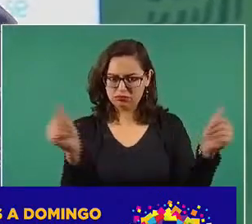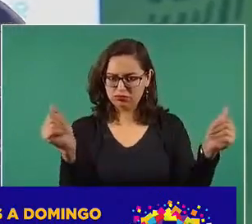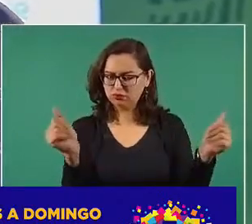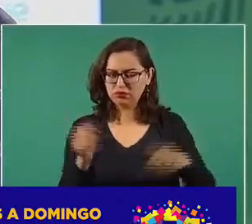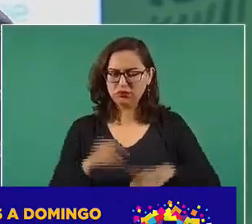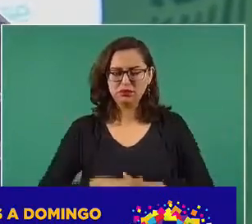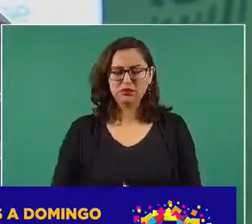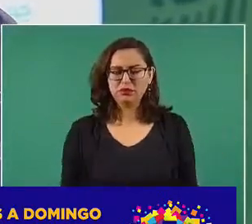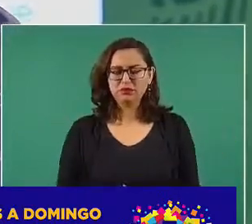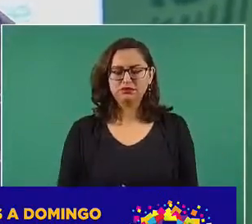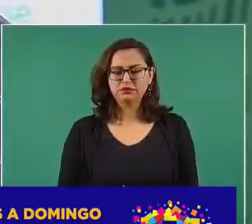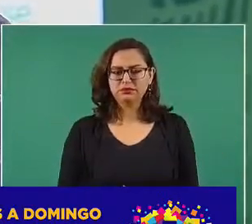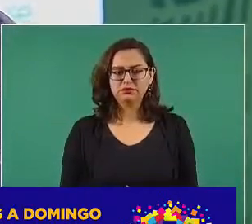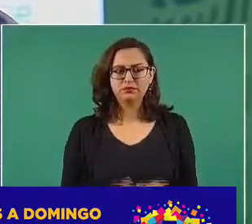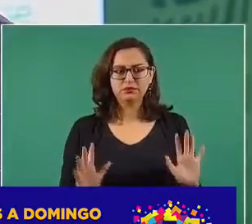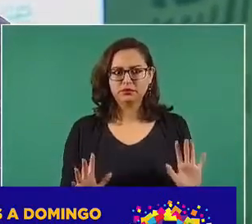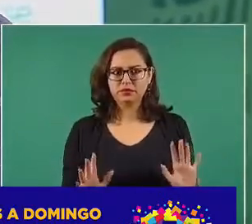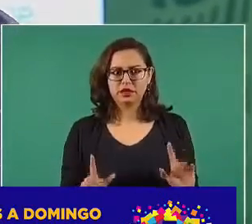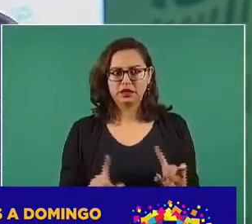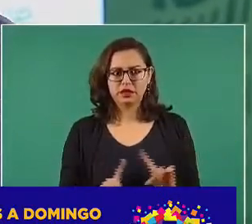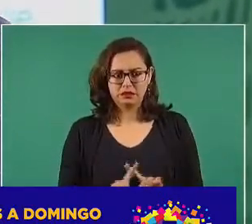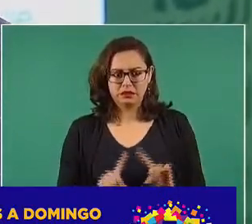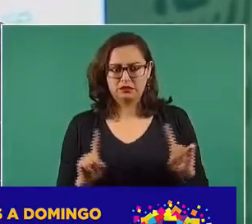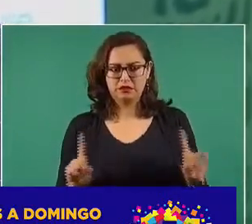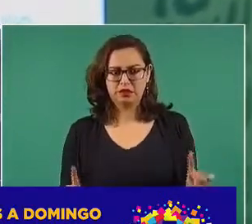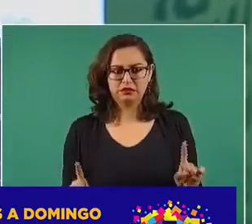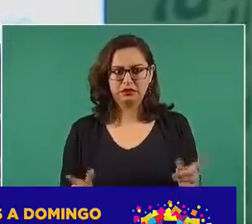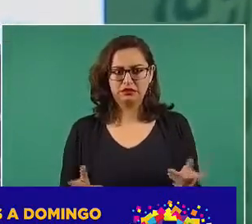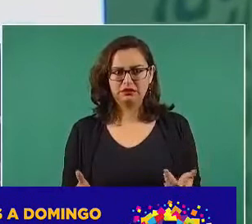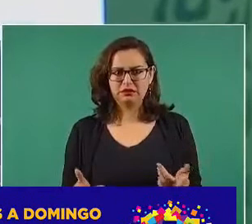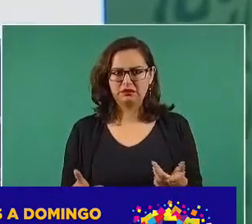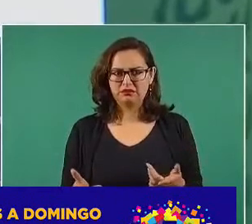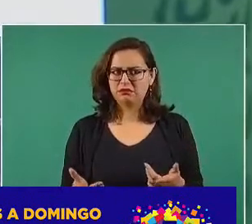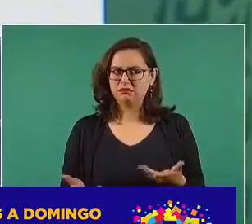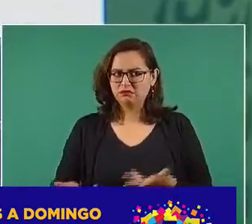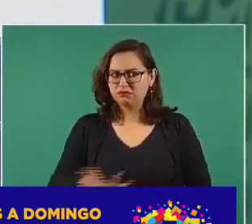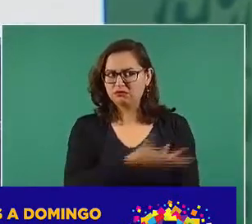y que toda la cooperación tenga que ver con el desarrollo,